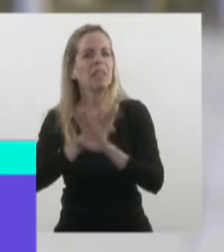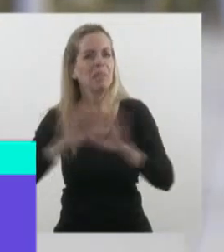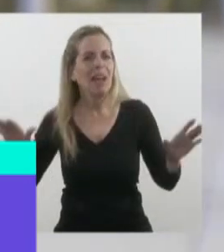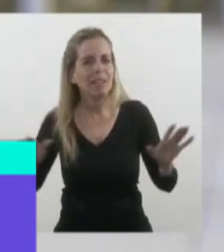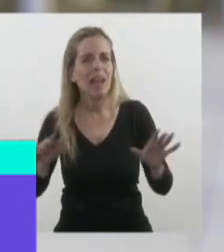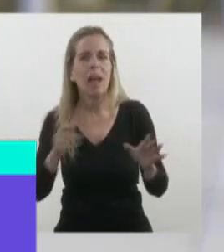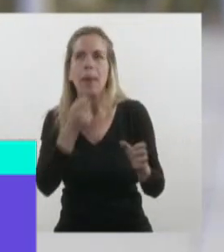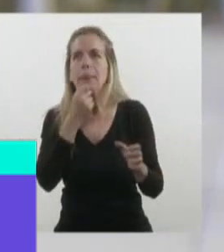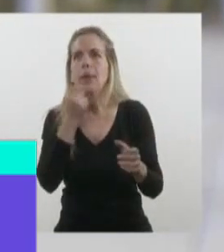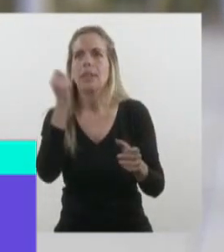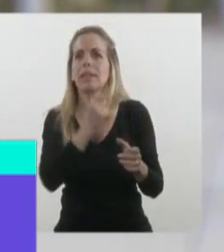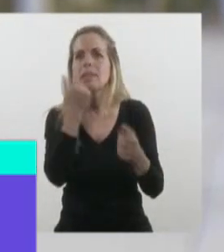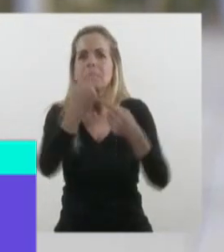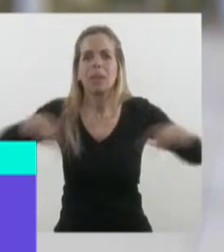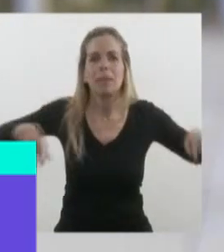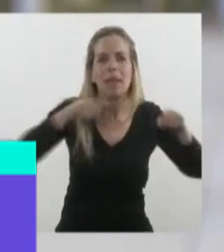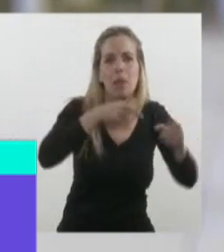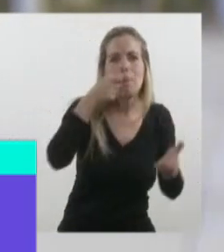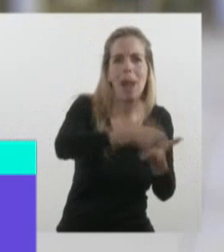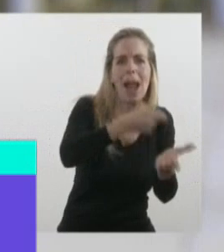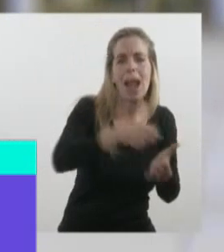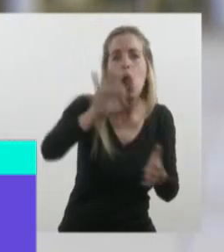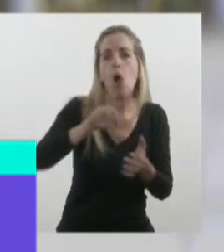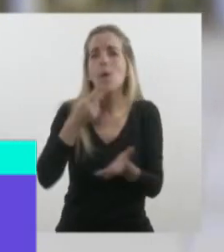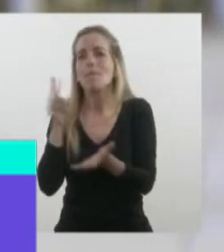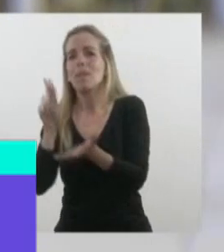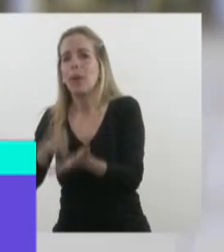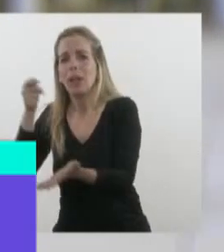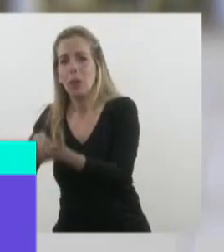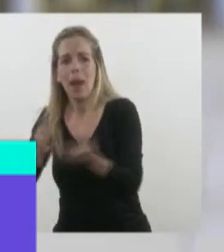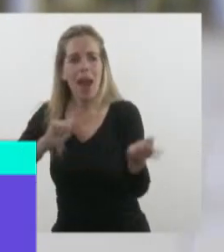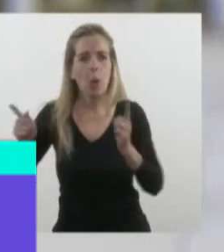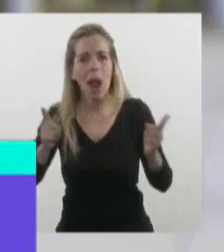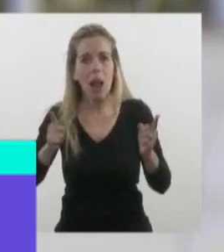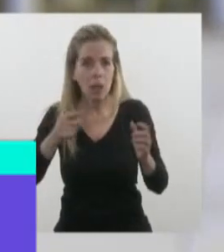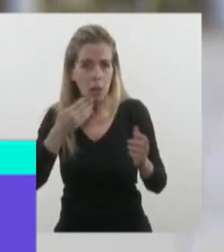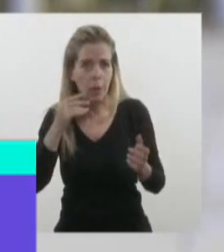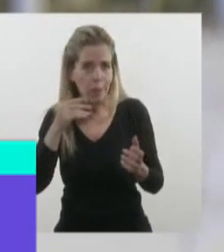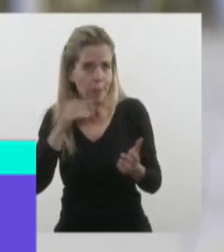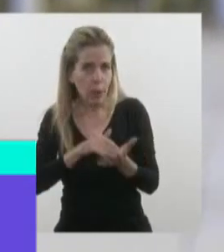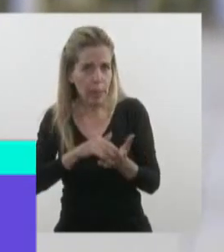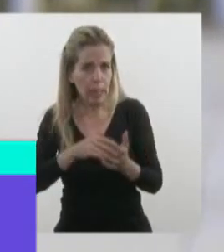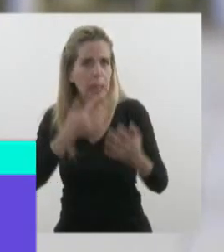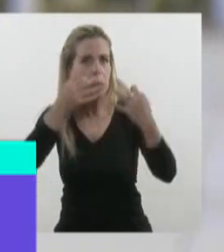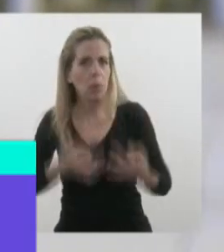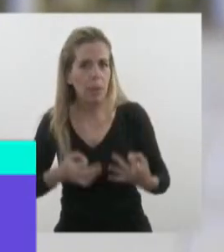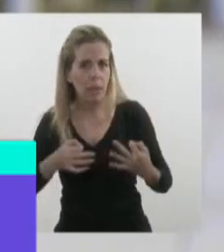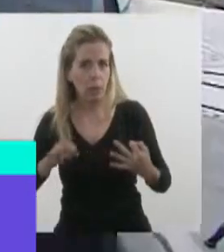entre el medicamento, las tarifas de luz y de gas, se lo dije y los cumplí. Y durante todo un